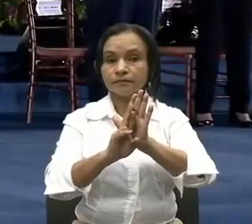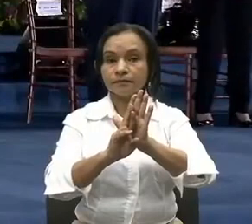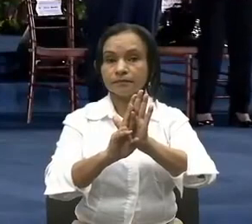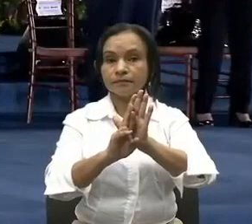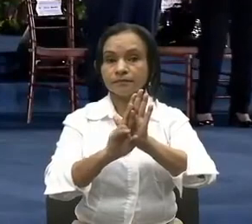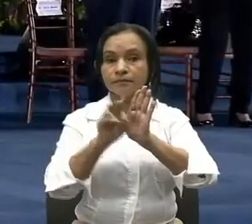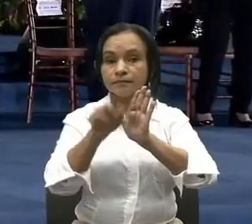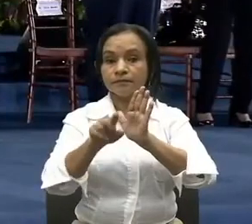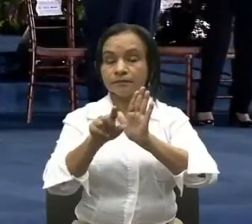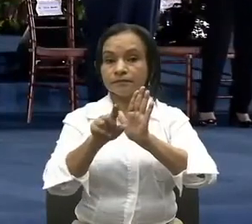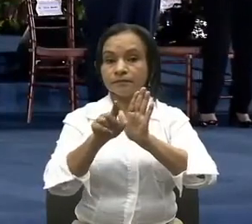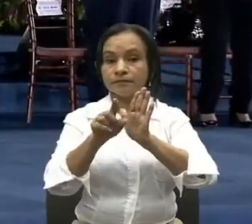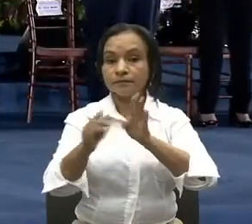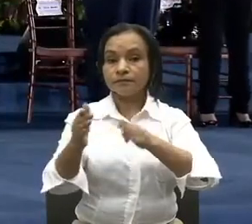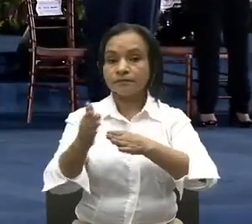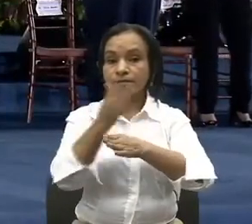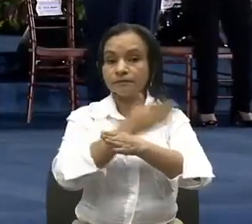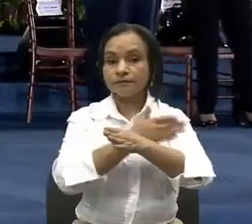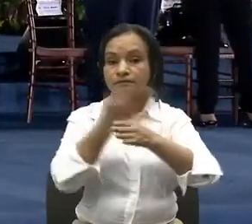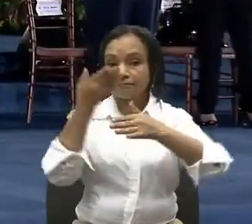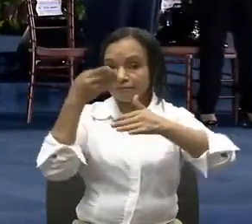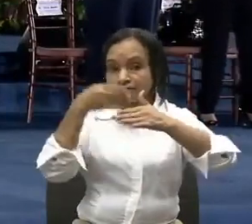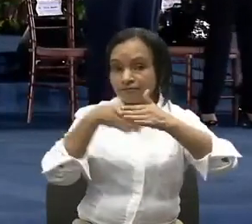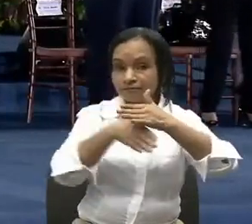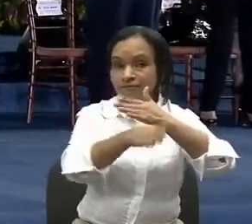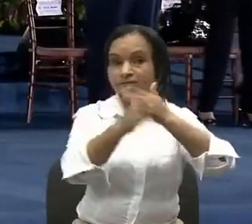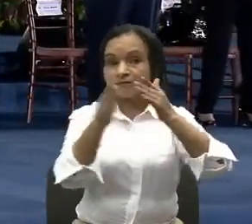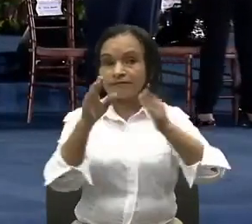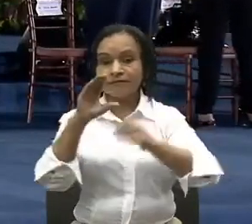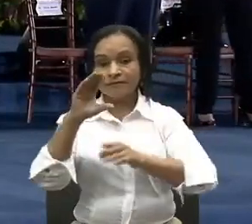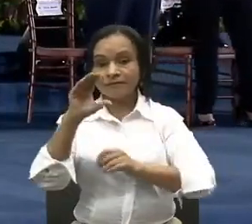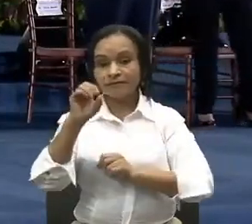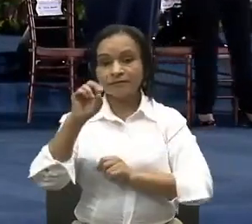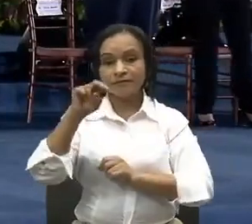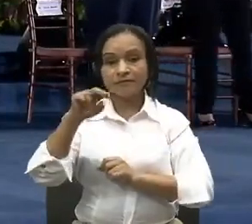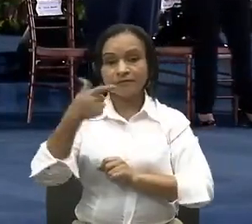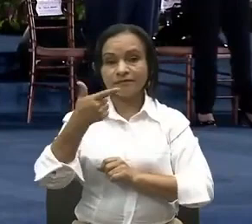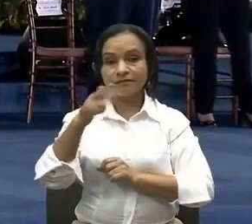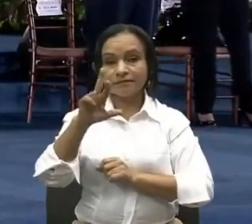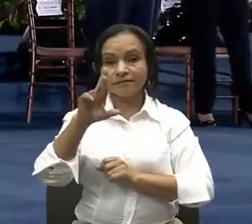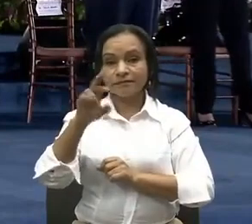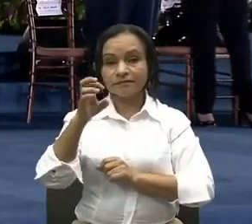de ese asalto al Congreso, hubieron 5 o 6 muertos.